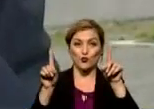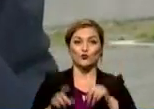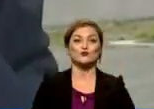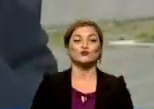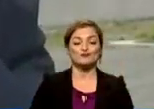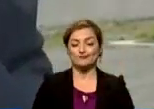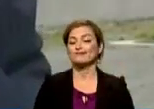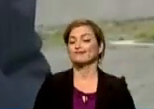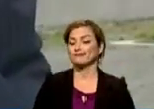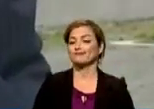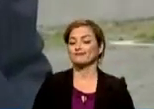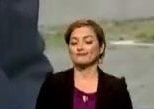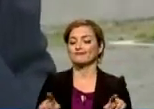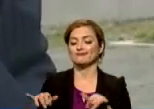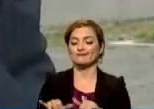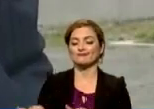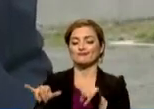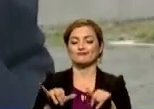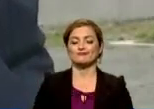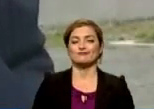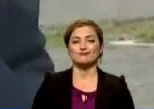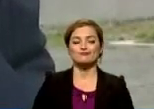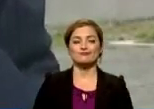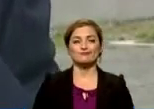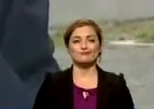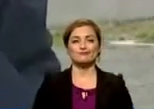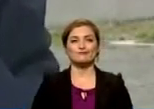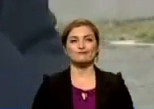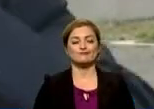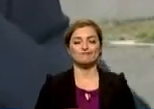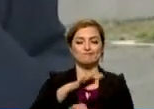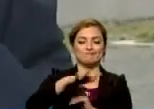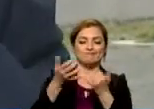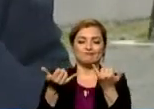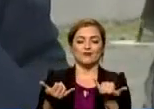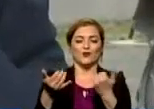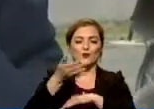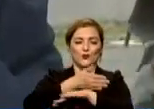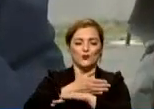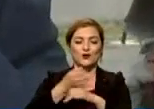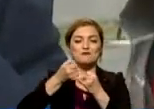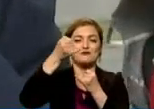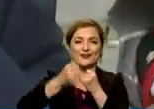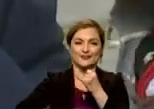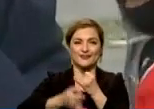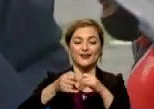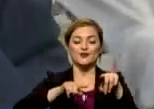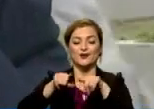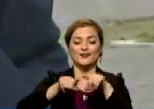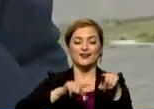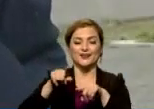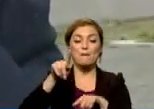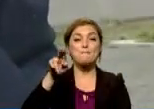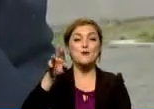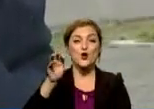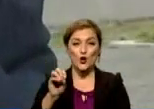empataron allá en el estadio Monumental Banco Pichincha. Así está el ambiente previo a la final de la Liga Pro 2020